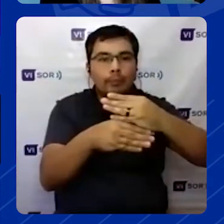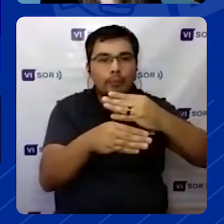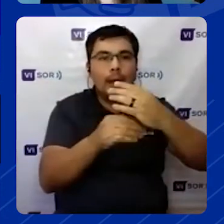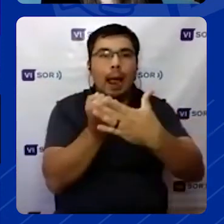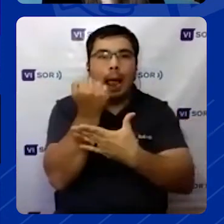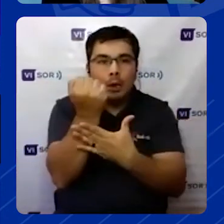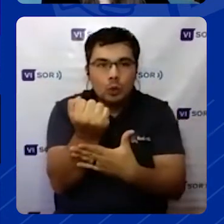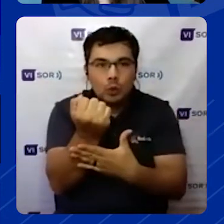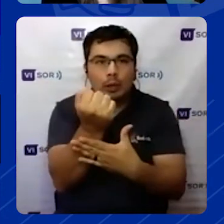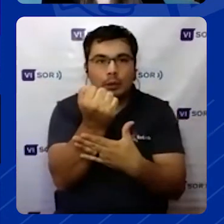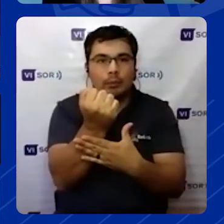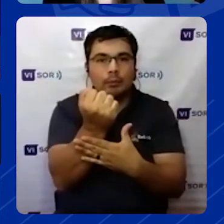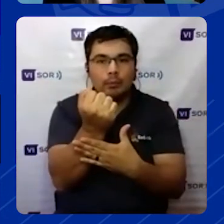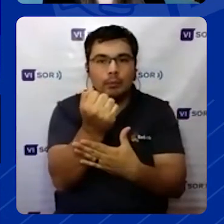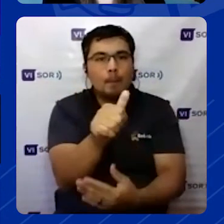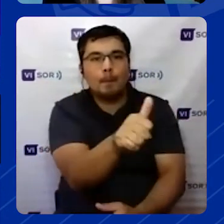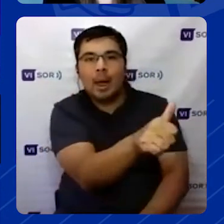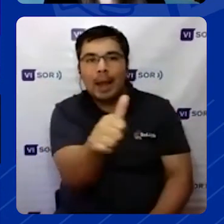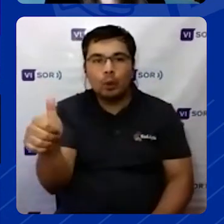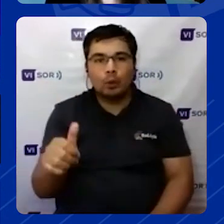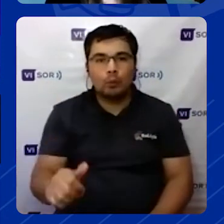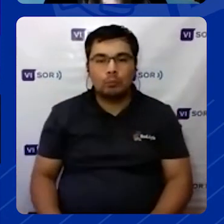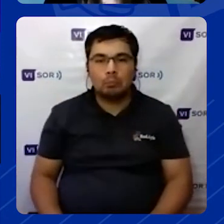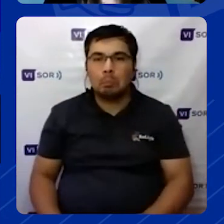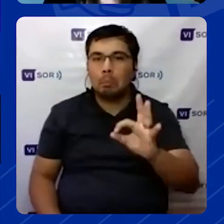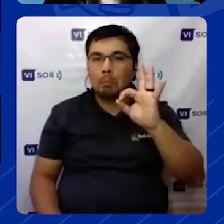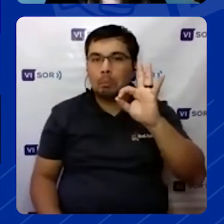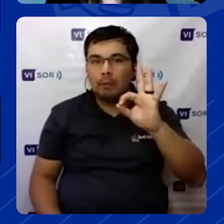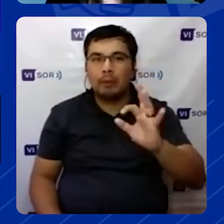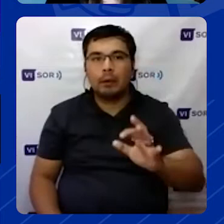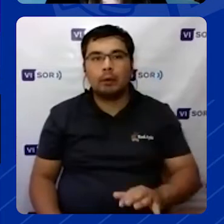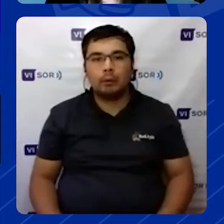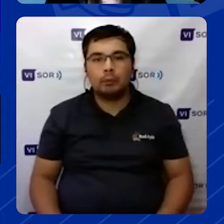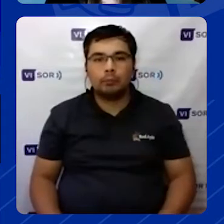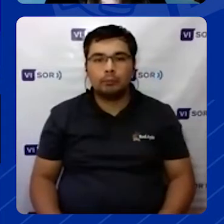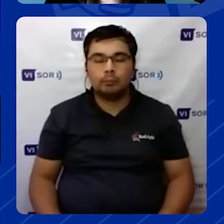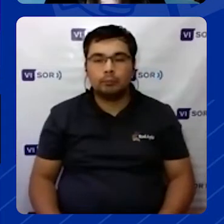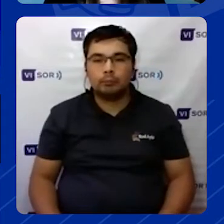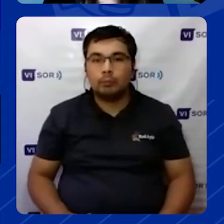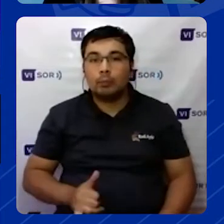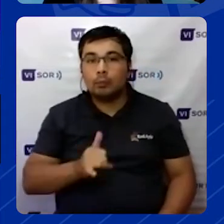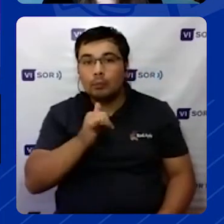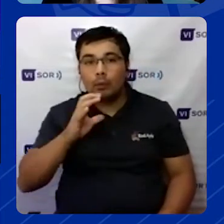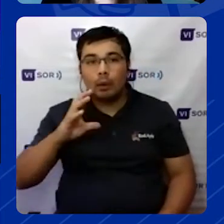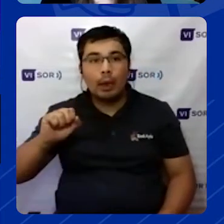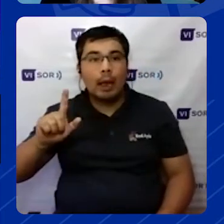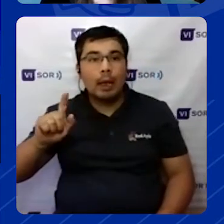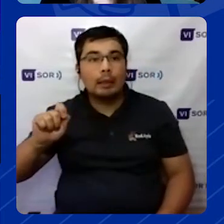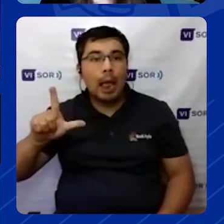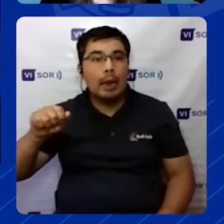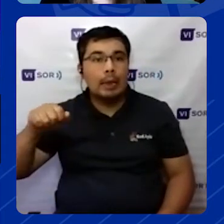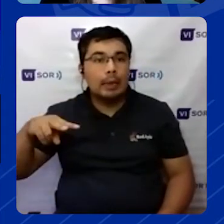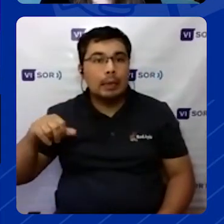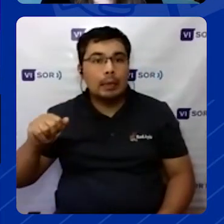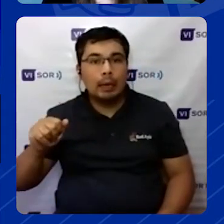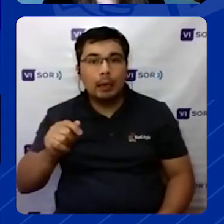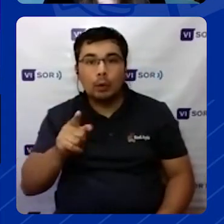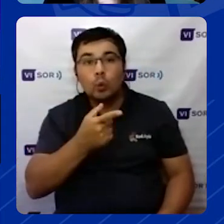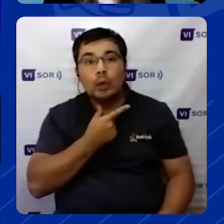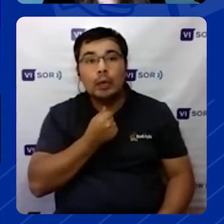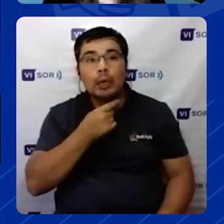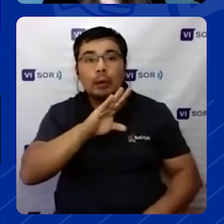Perfecto. Sí. No sé si Catalina, Victoria o Jimena quieren agregar algo más a esta pregunta.